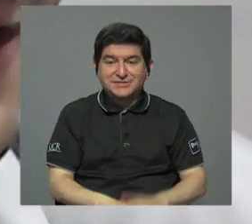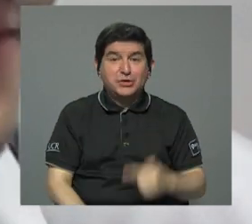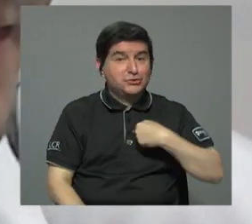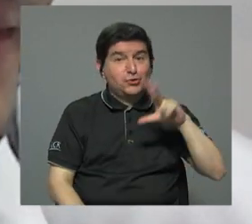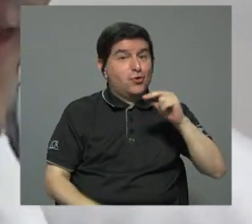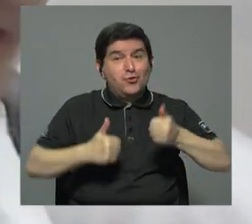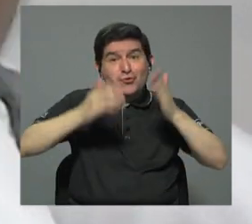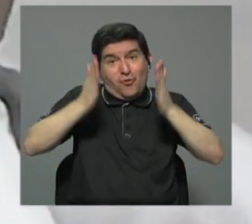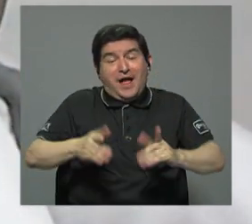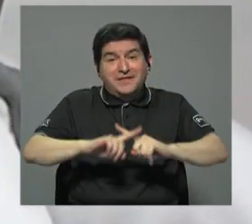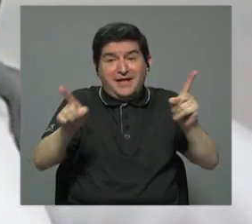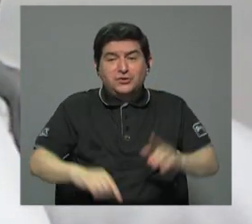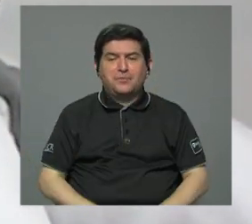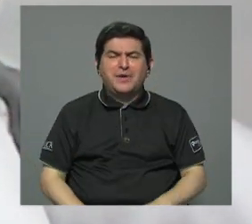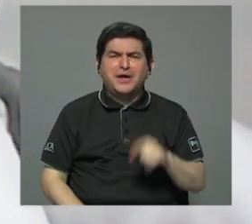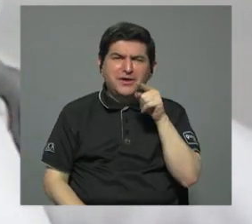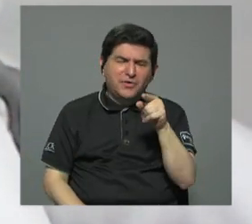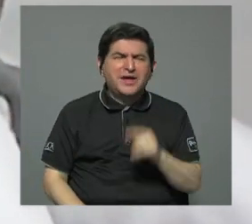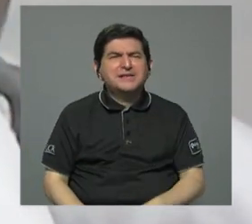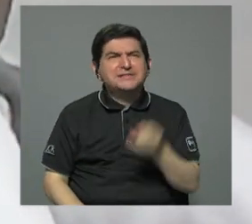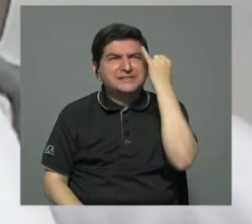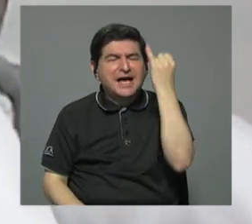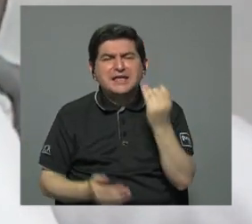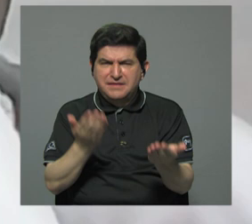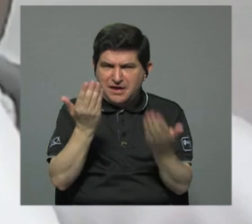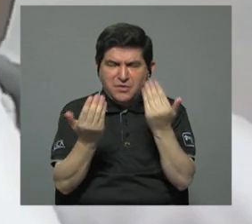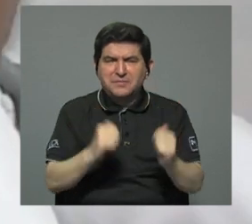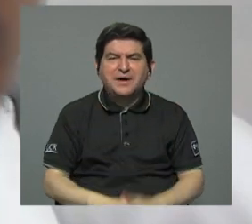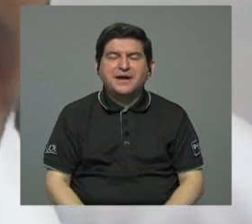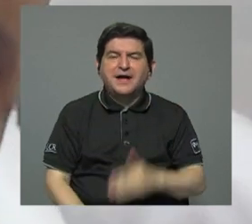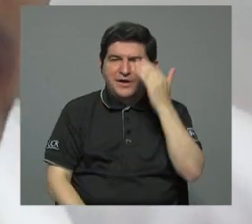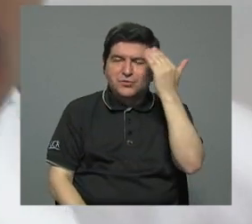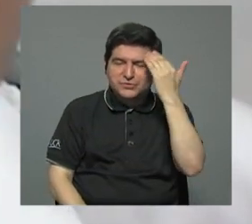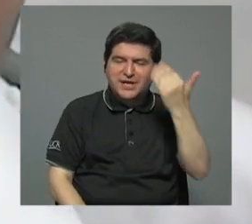candidato, pero por lo menos contrastar ideas siempre es importante. Un saludo a don John.